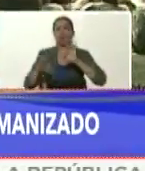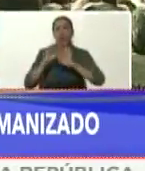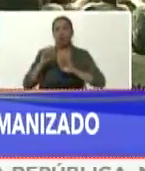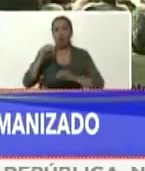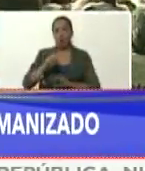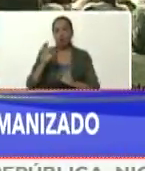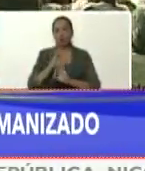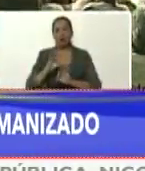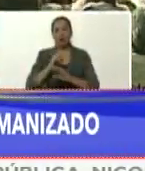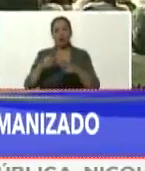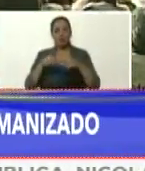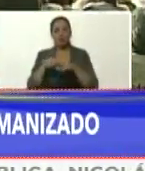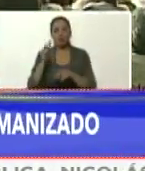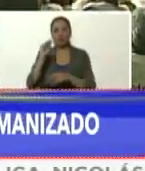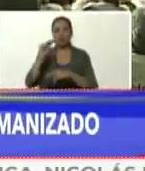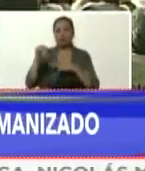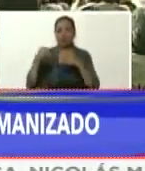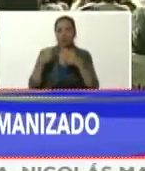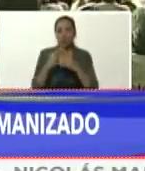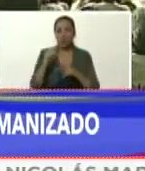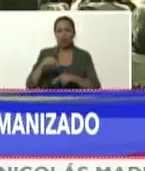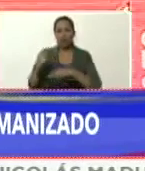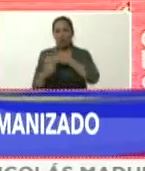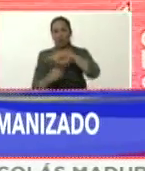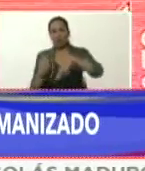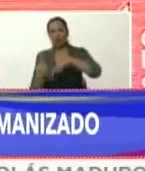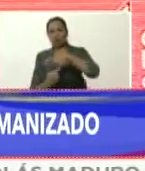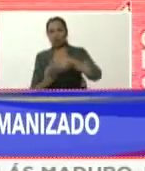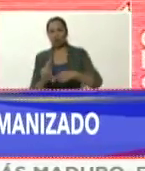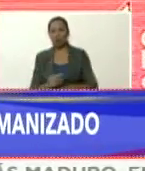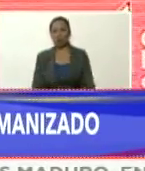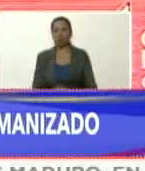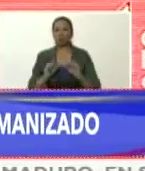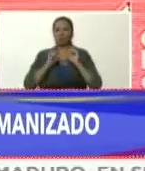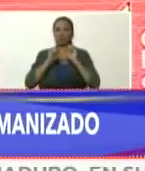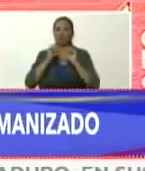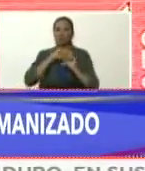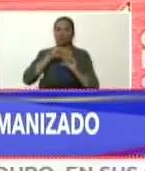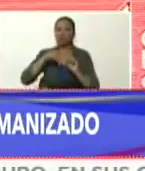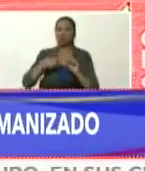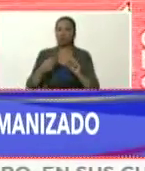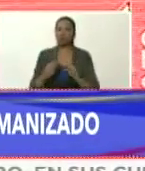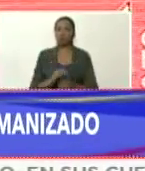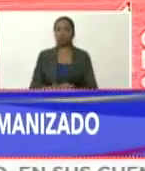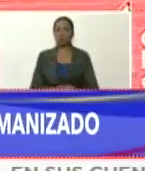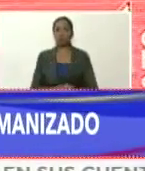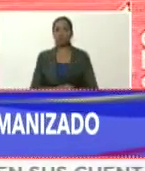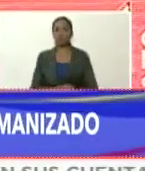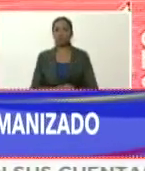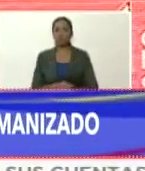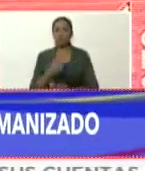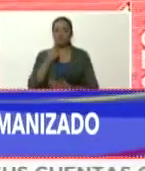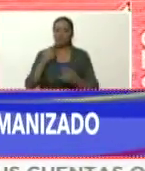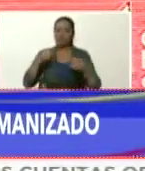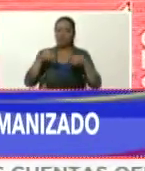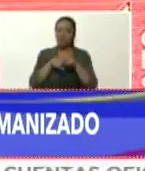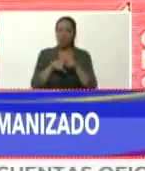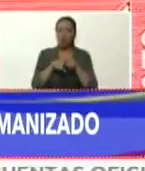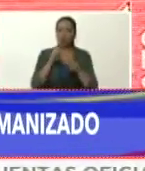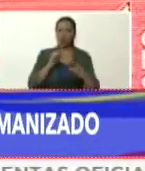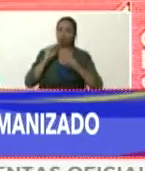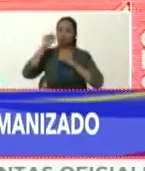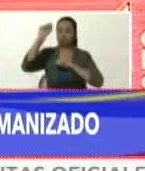nunca, jamás. La revolución continuará, como dice el eslogan, y